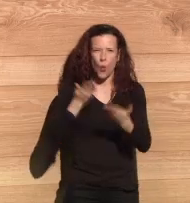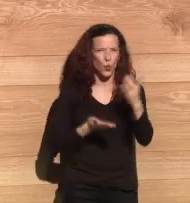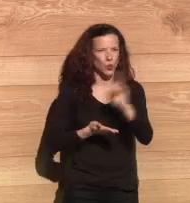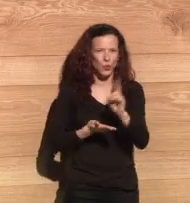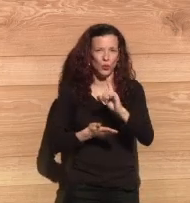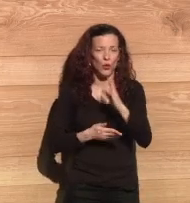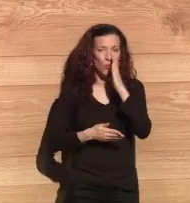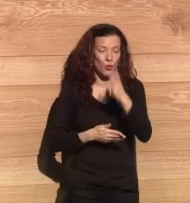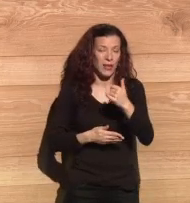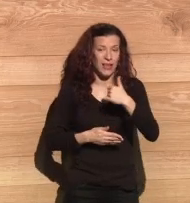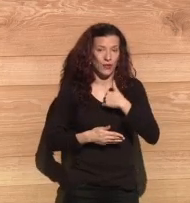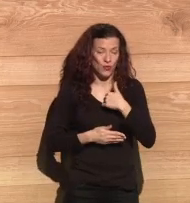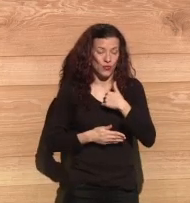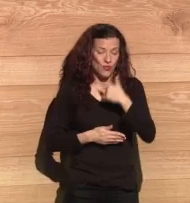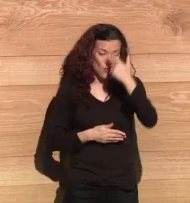porque, bueno, yo